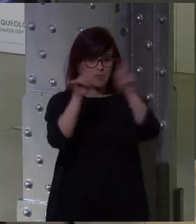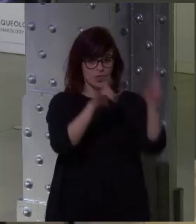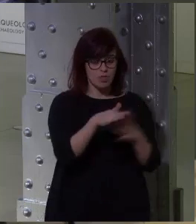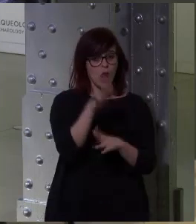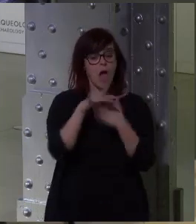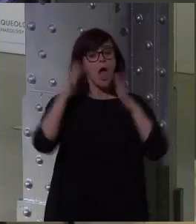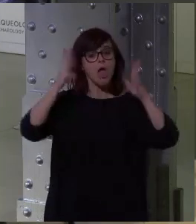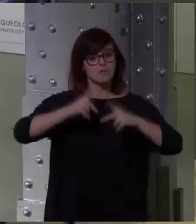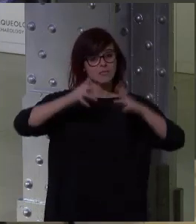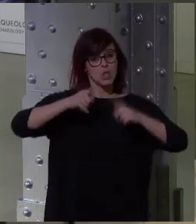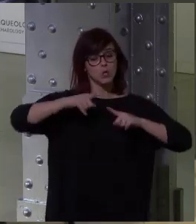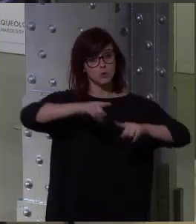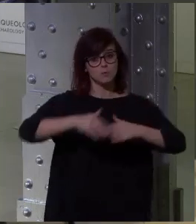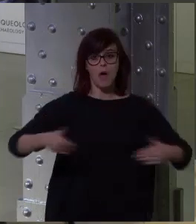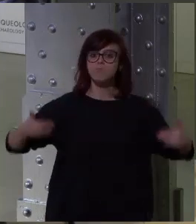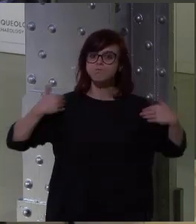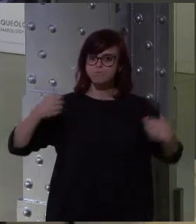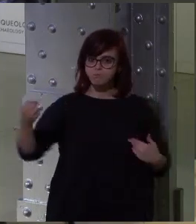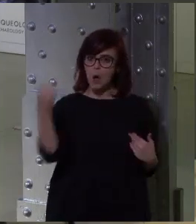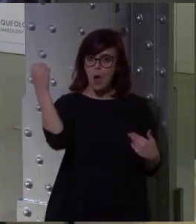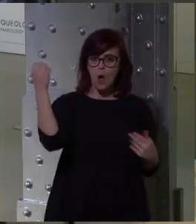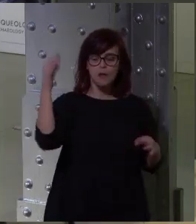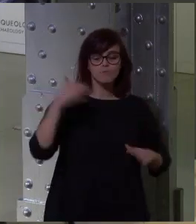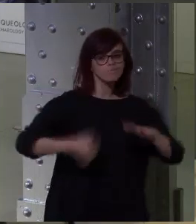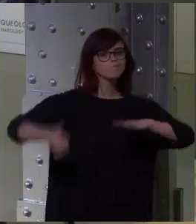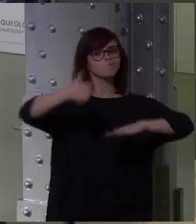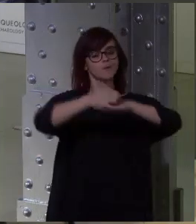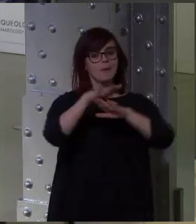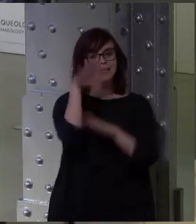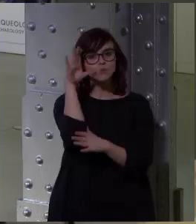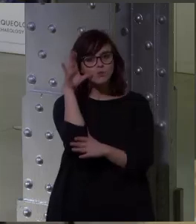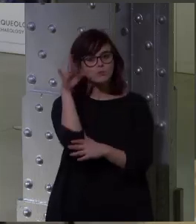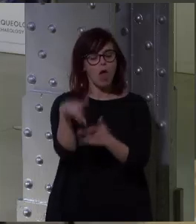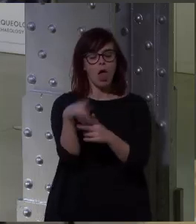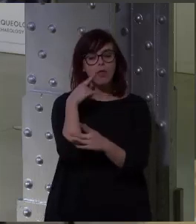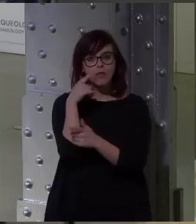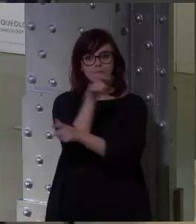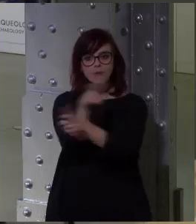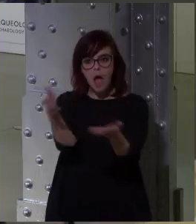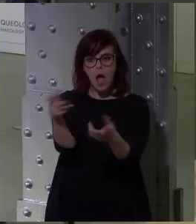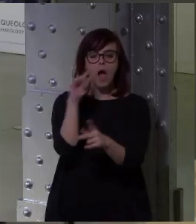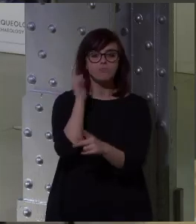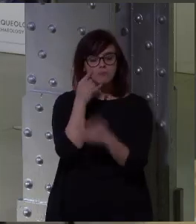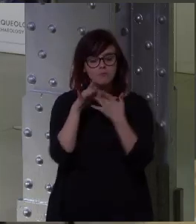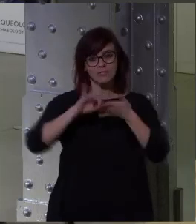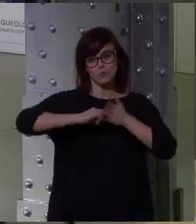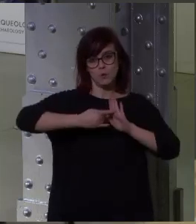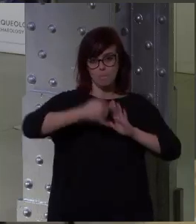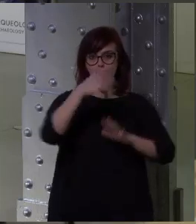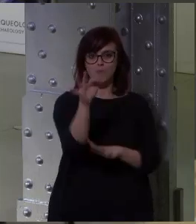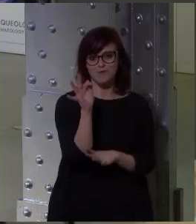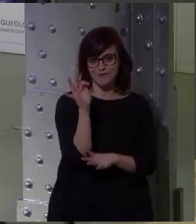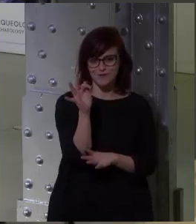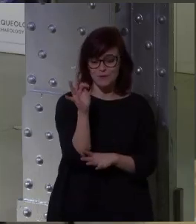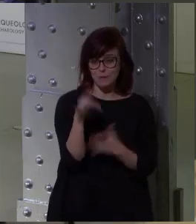las administraciones que tienen la soberanía de esos lugares pues han escuchado el mensaje y se ha conseguido ese resultado tan